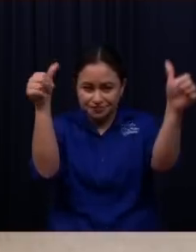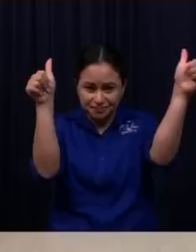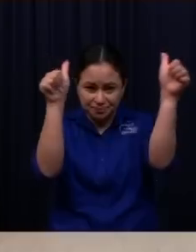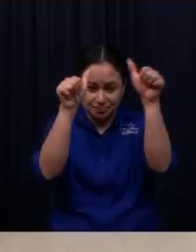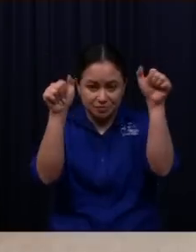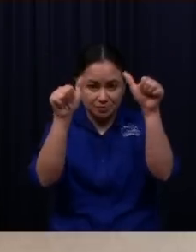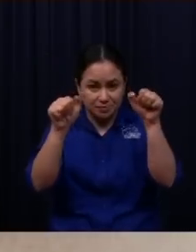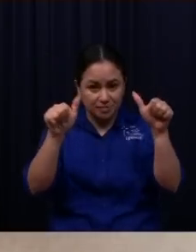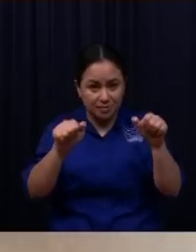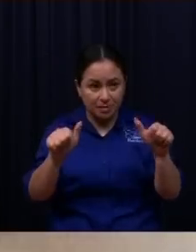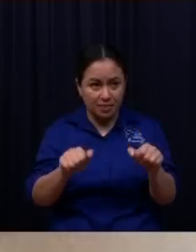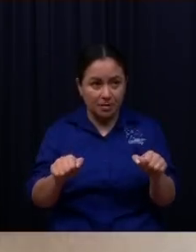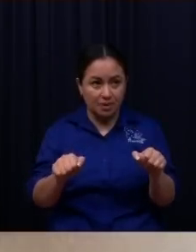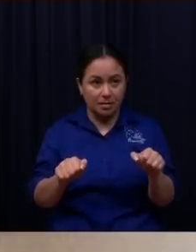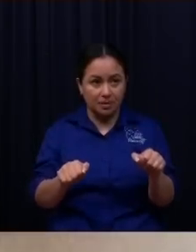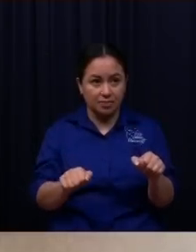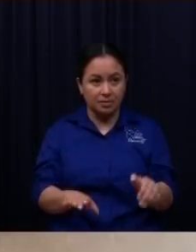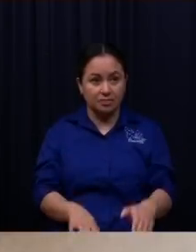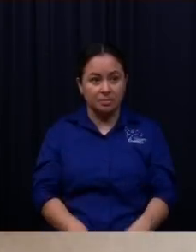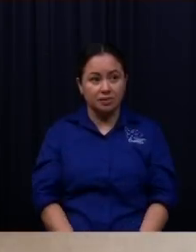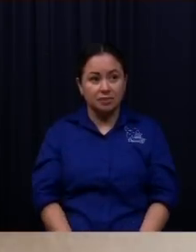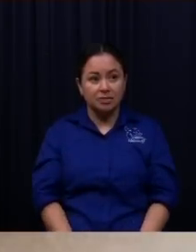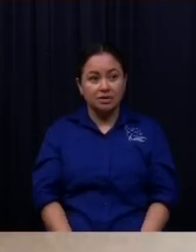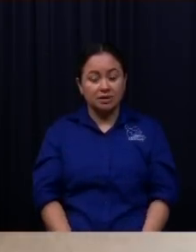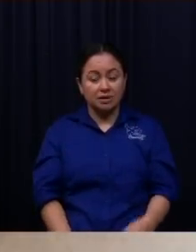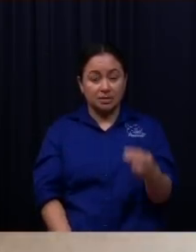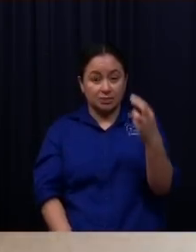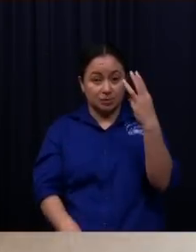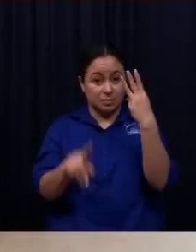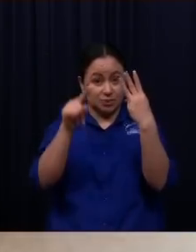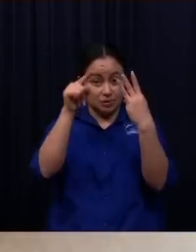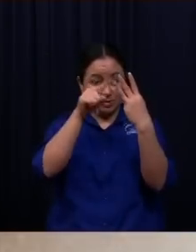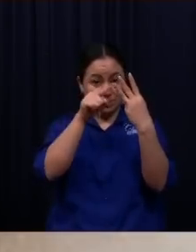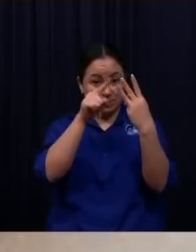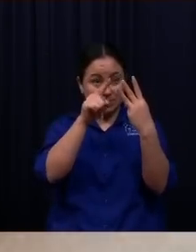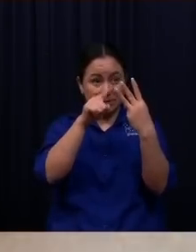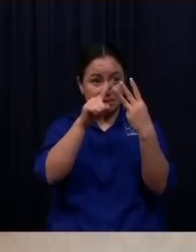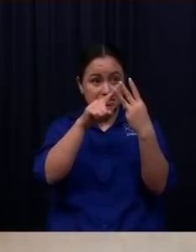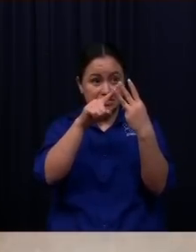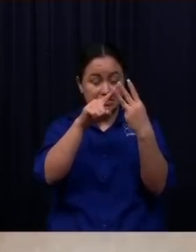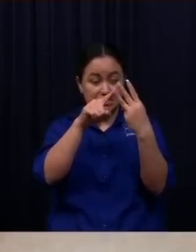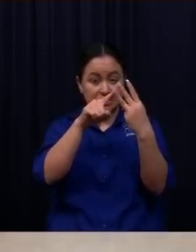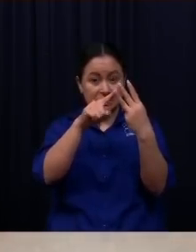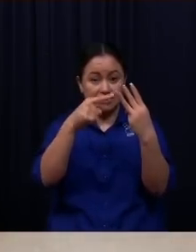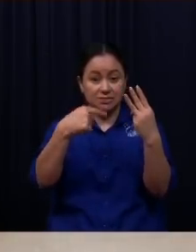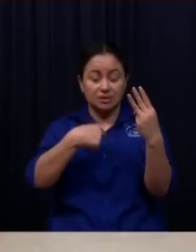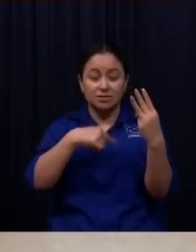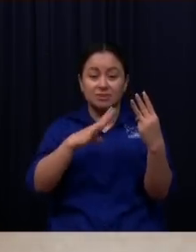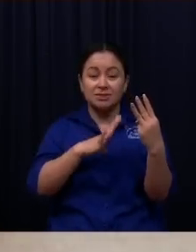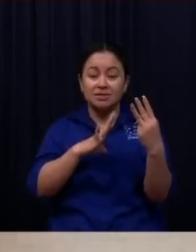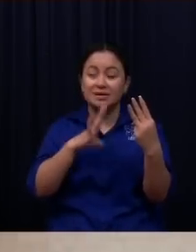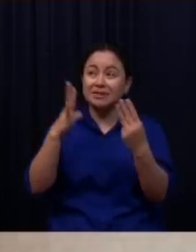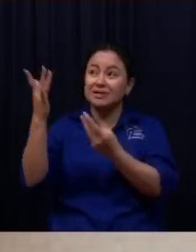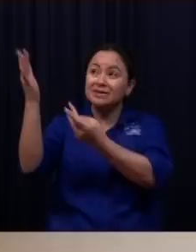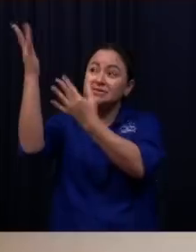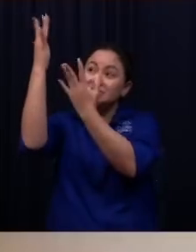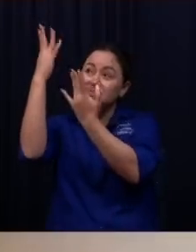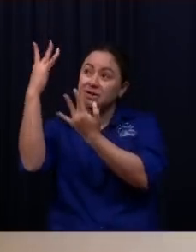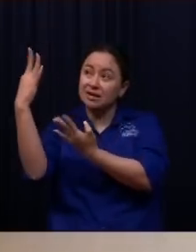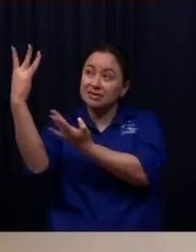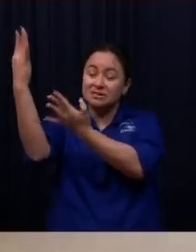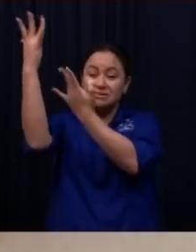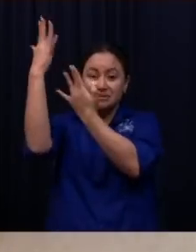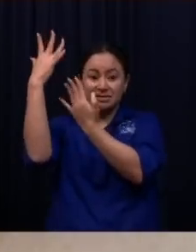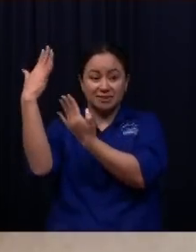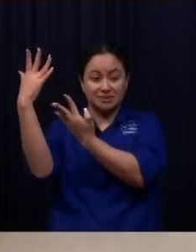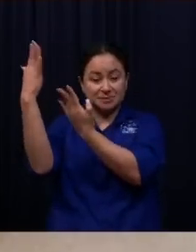el mal, y según Hebreos 6:19, para que yo tenga esperanza. Vamos a ver,